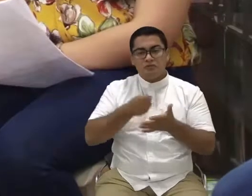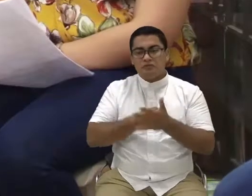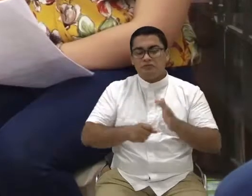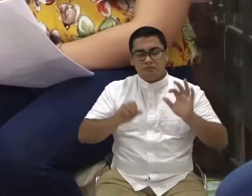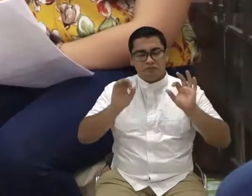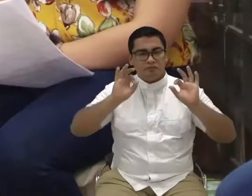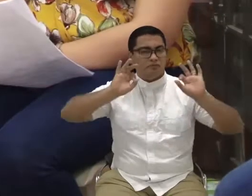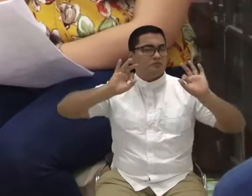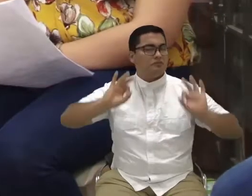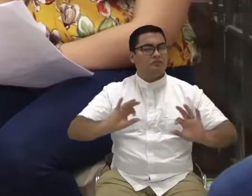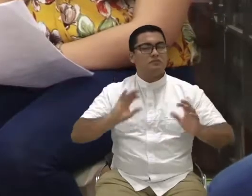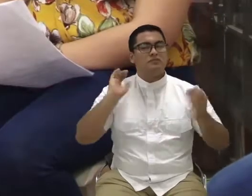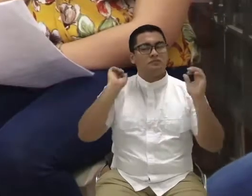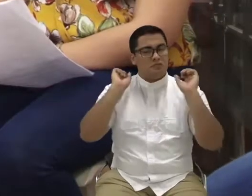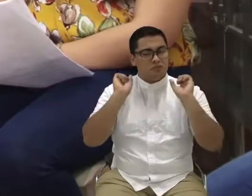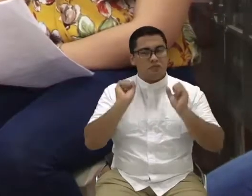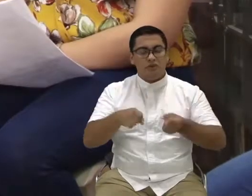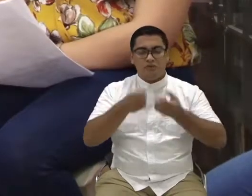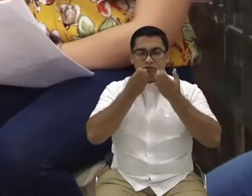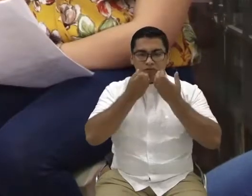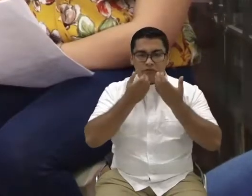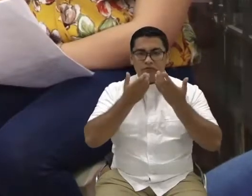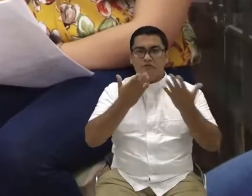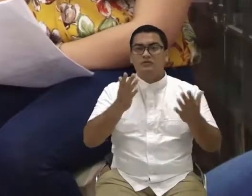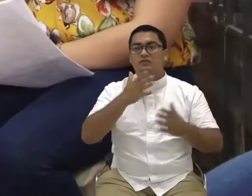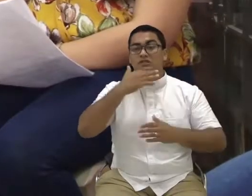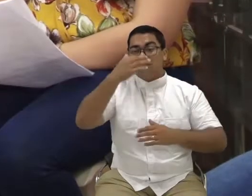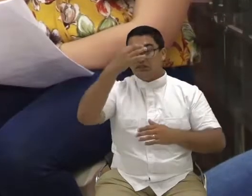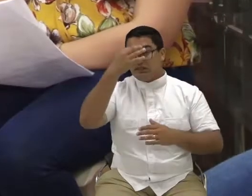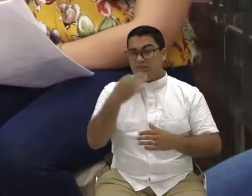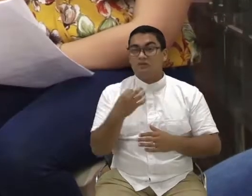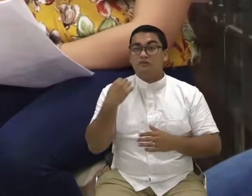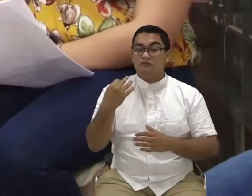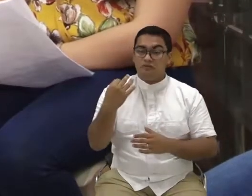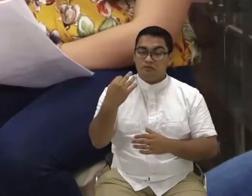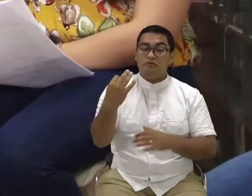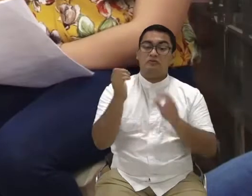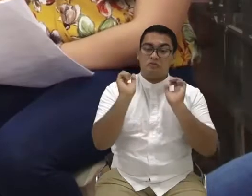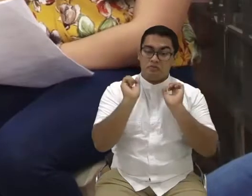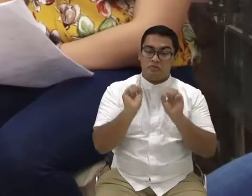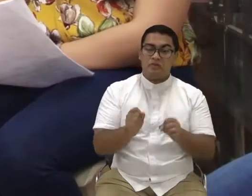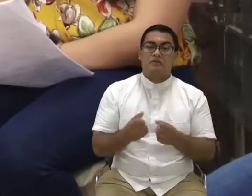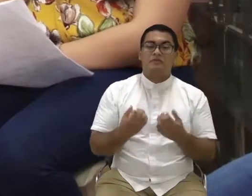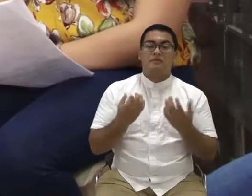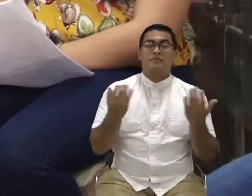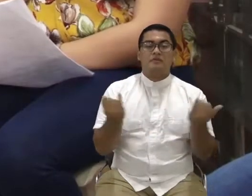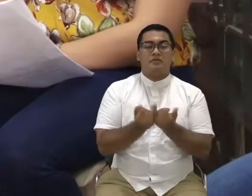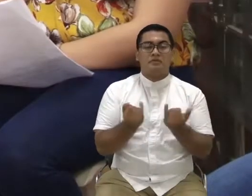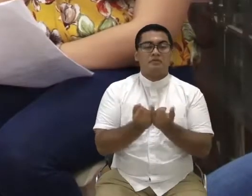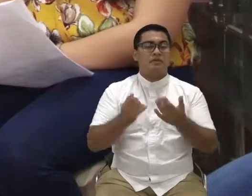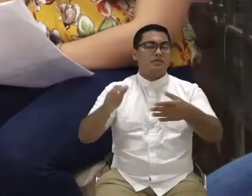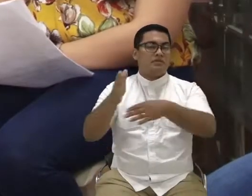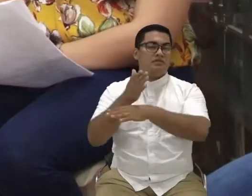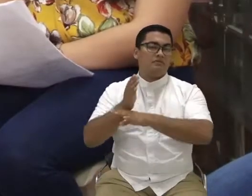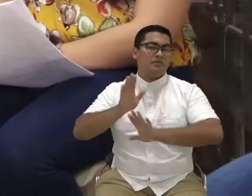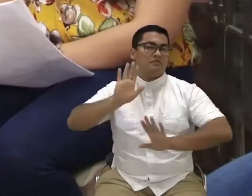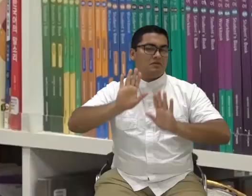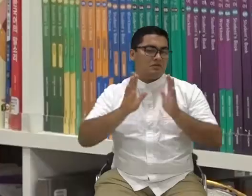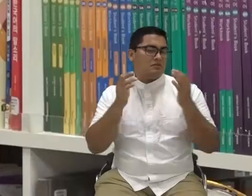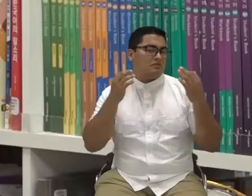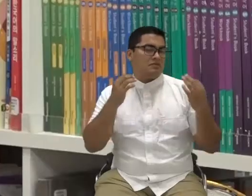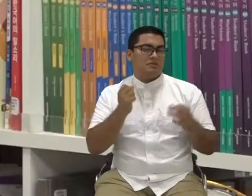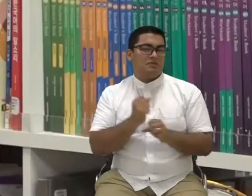doble esfuerzo, sino realmente tener impactos que sean realmente sostenibles a lo largo del tiempo desde las diferentes competencias de todos los actores que